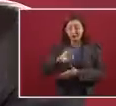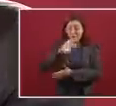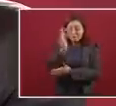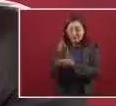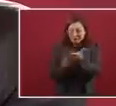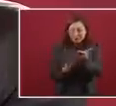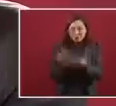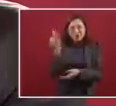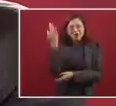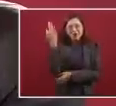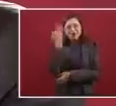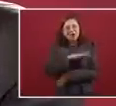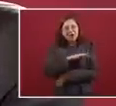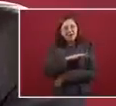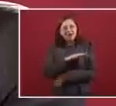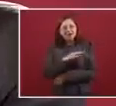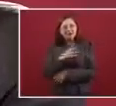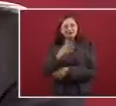resultados, que